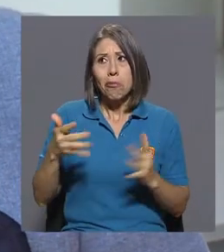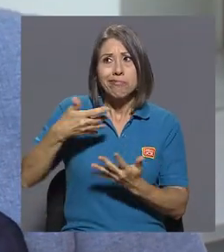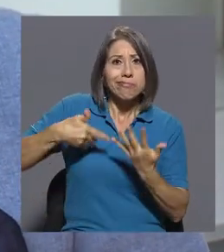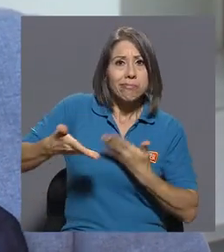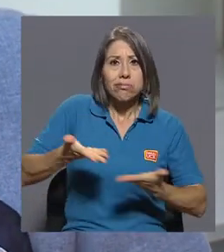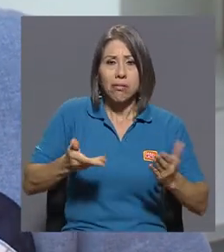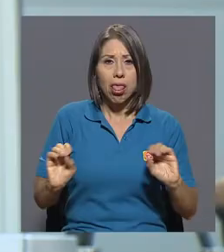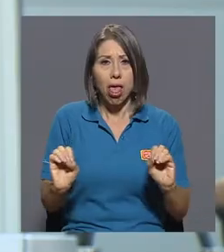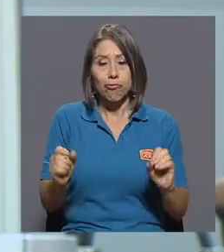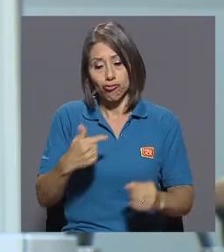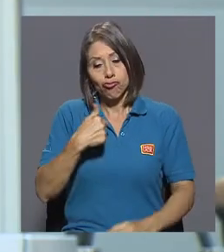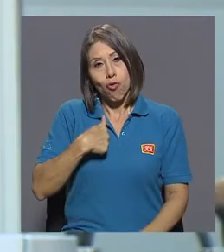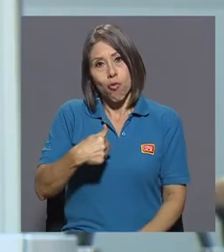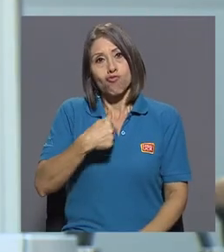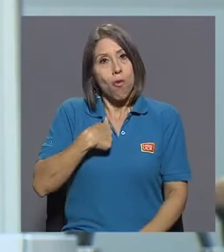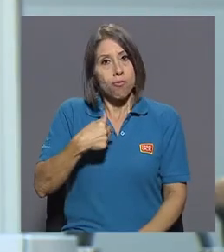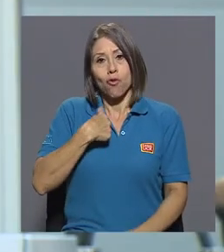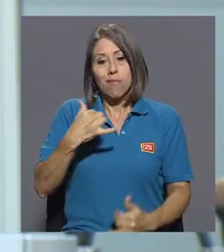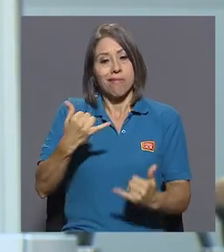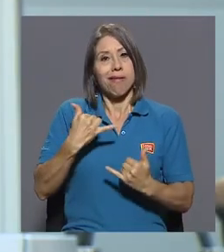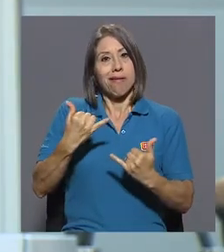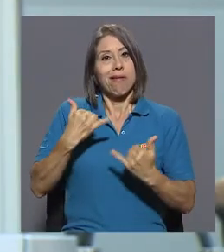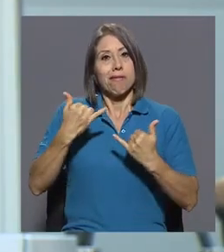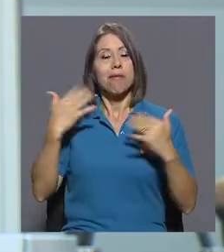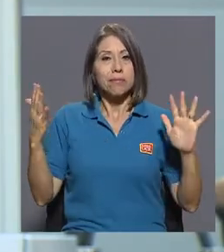era yo. Entonces yo creo que